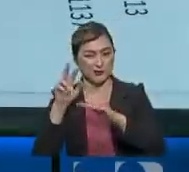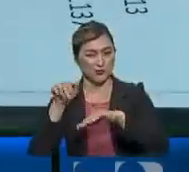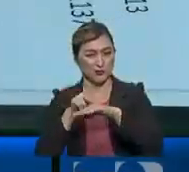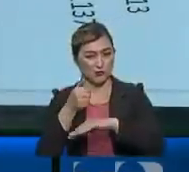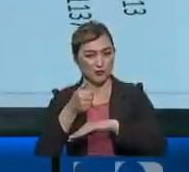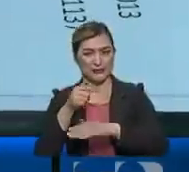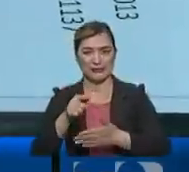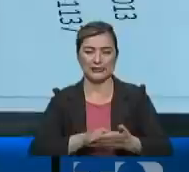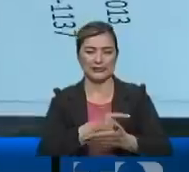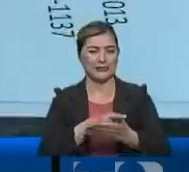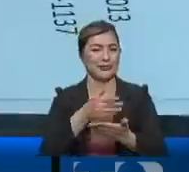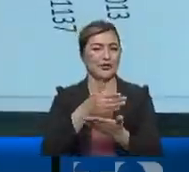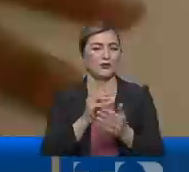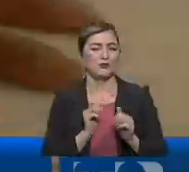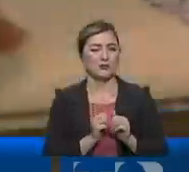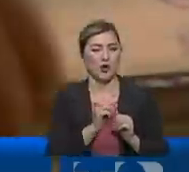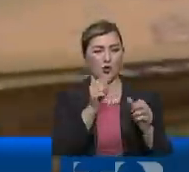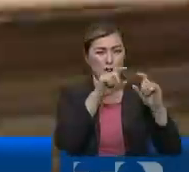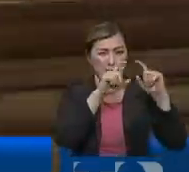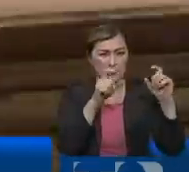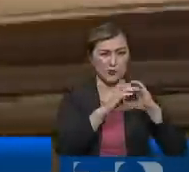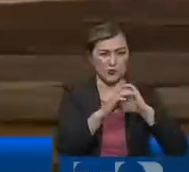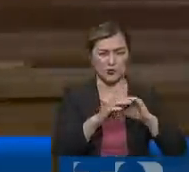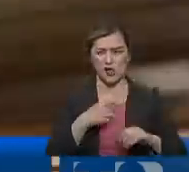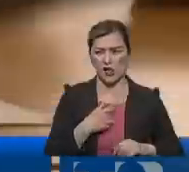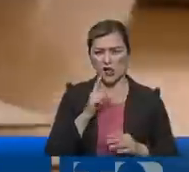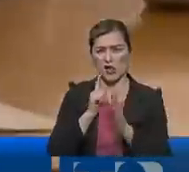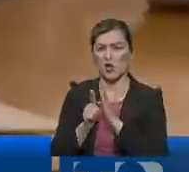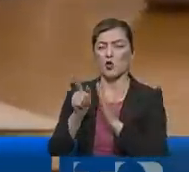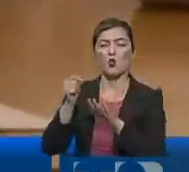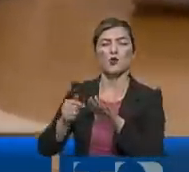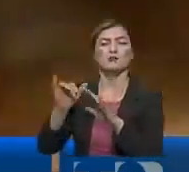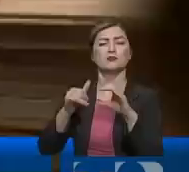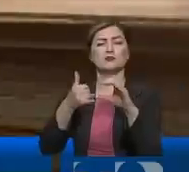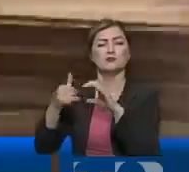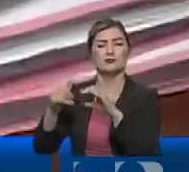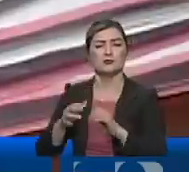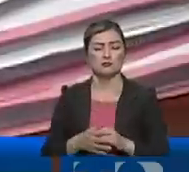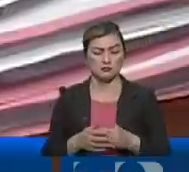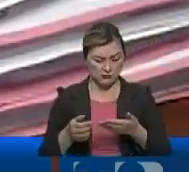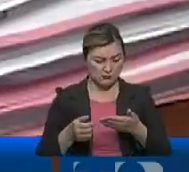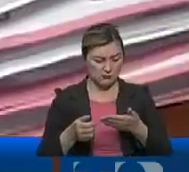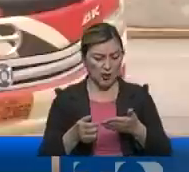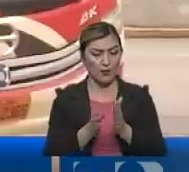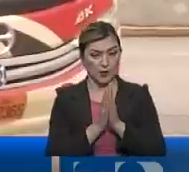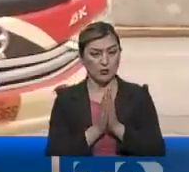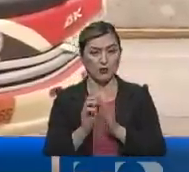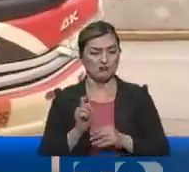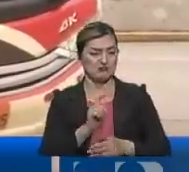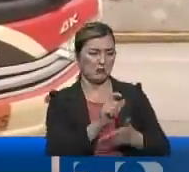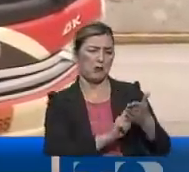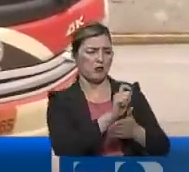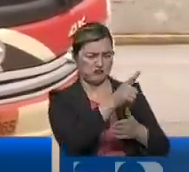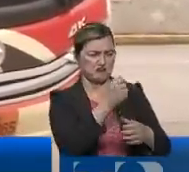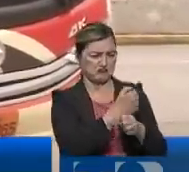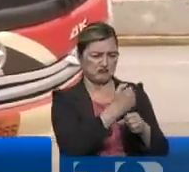Sin embargo, una jueza de Santa Elena admitió a trámite este martes un pedido de medida cautelar interpuesta por